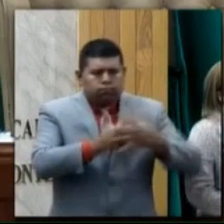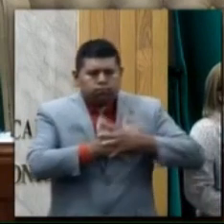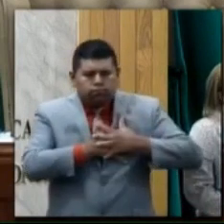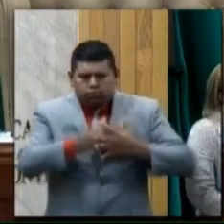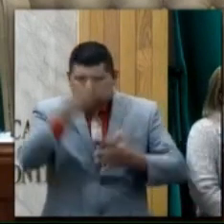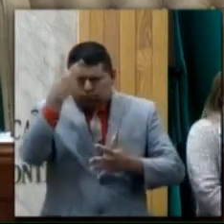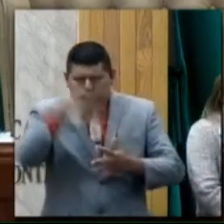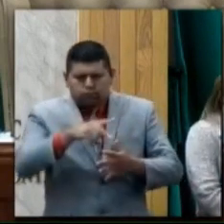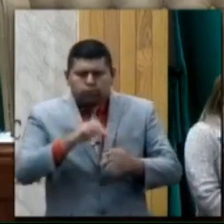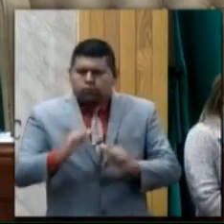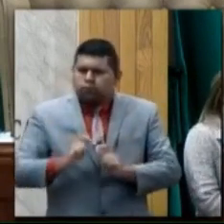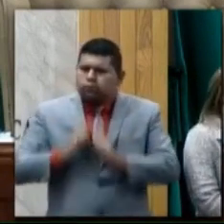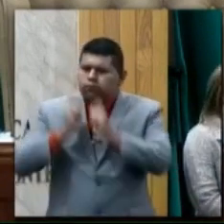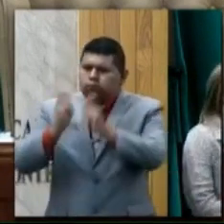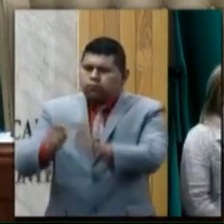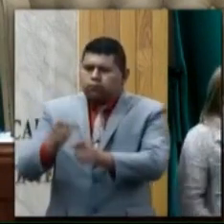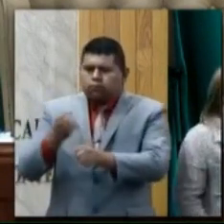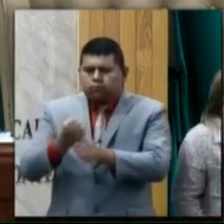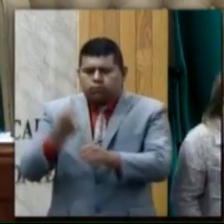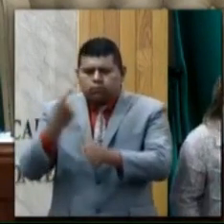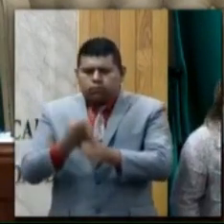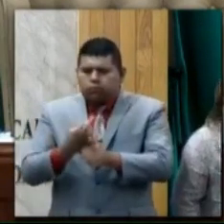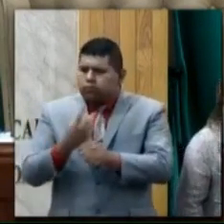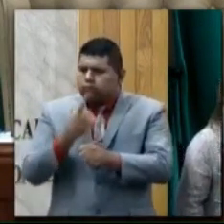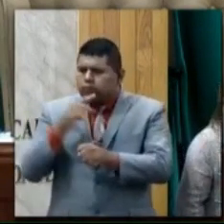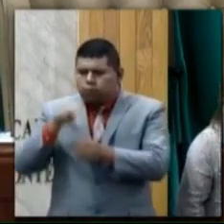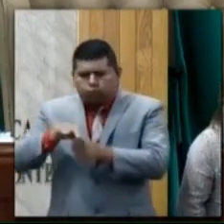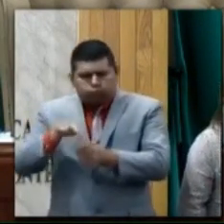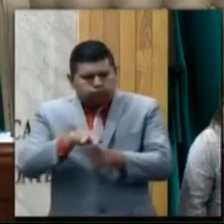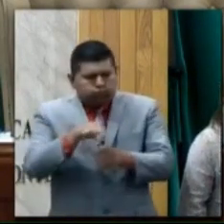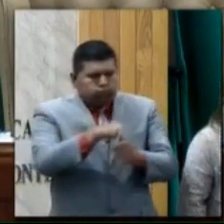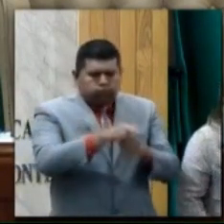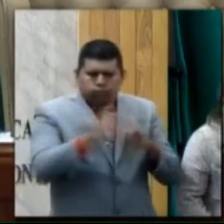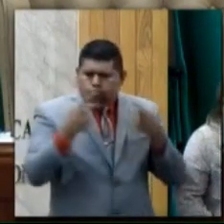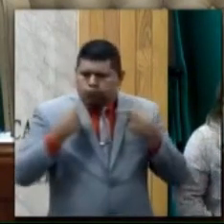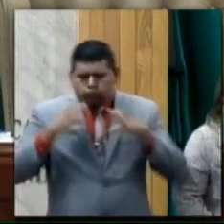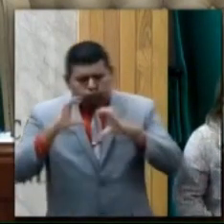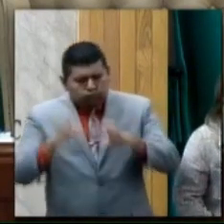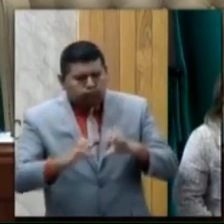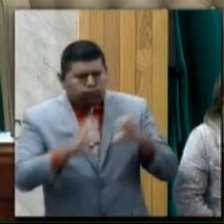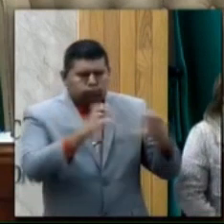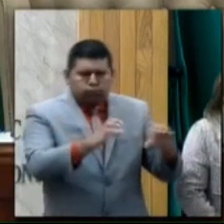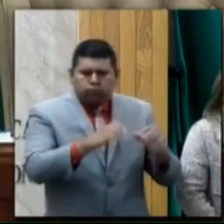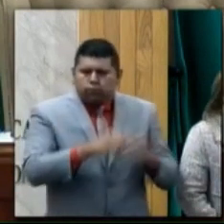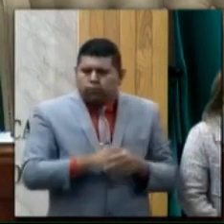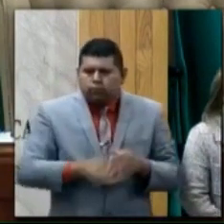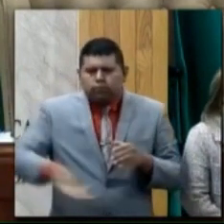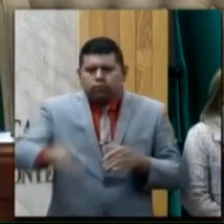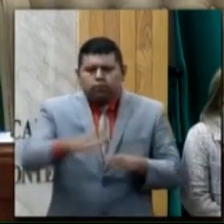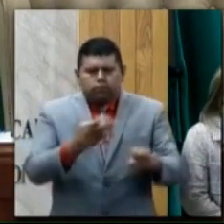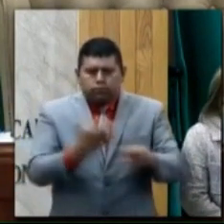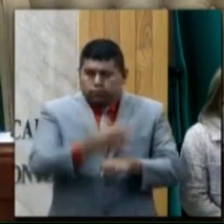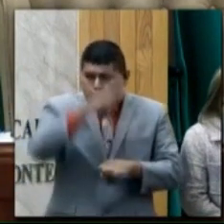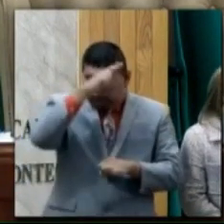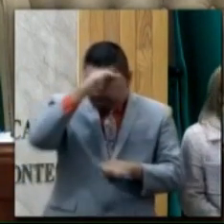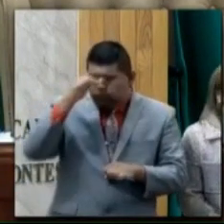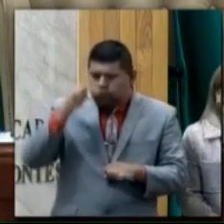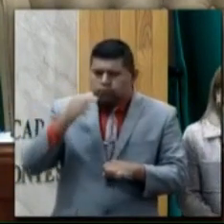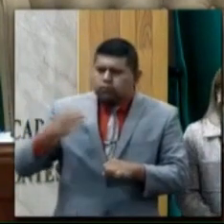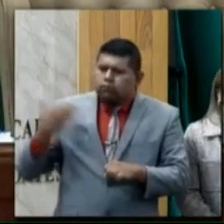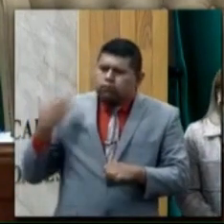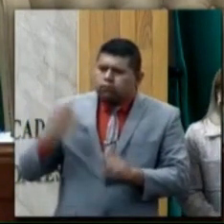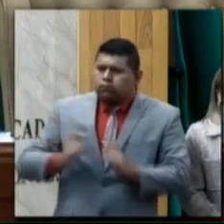el cargo como titular de la Secretaría de Seguridad y Protección Ciudadana de Gobierno del Estado de Nayarit, que se